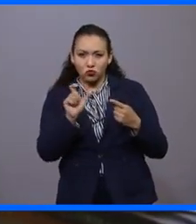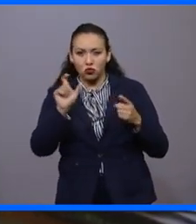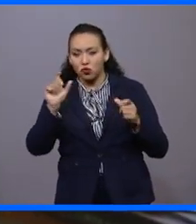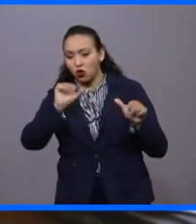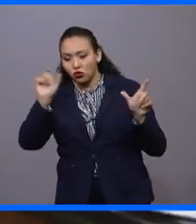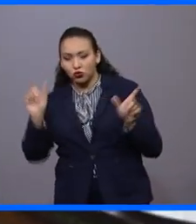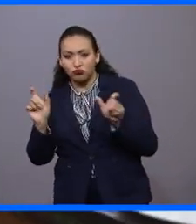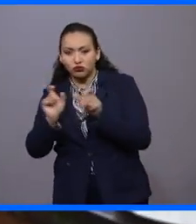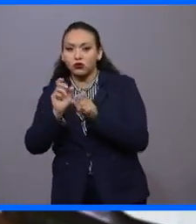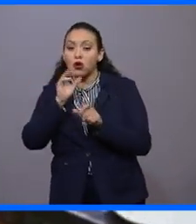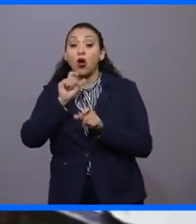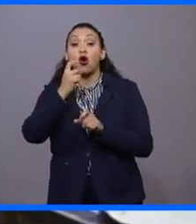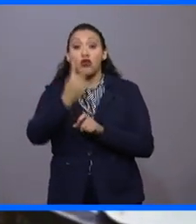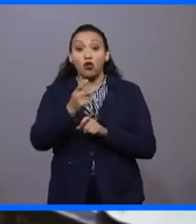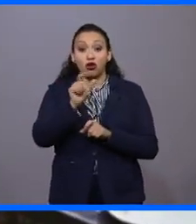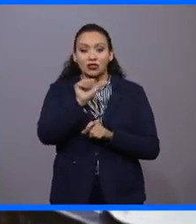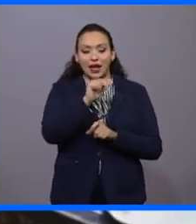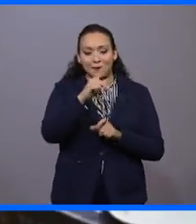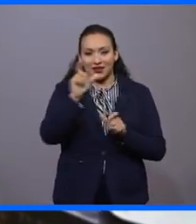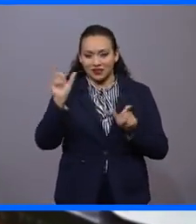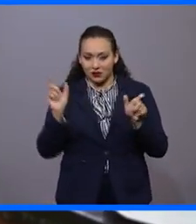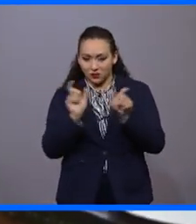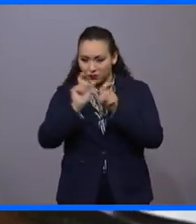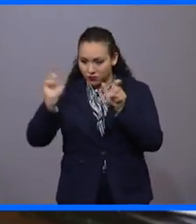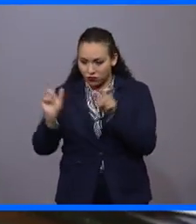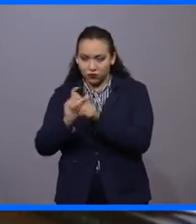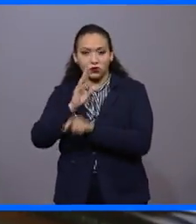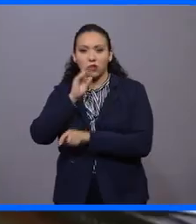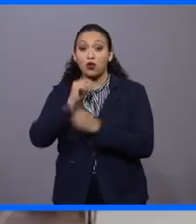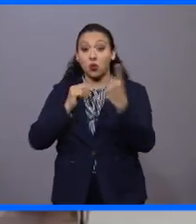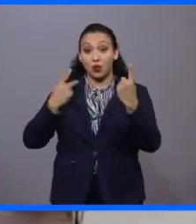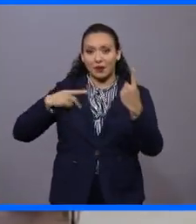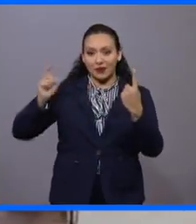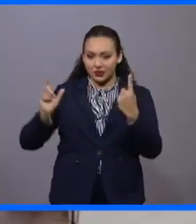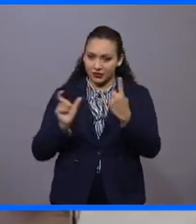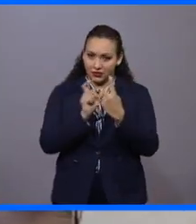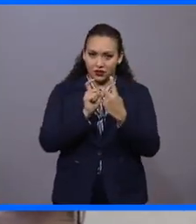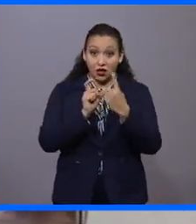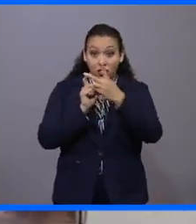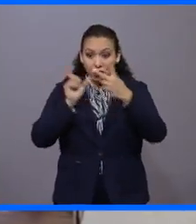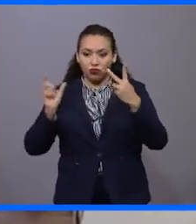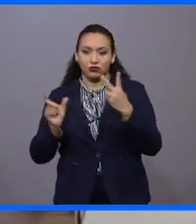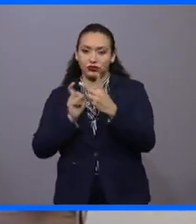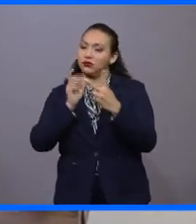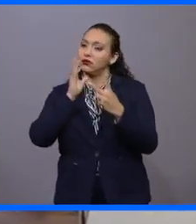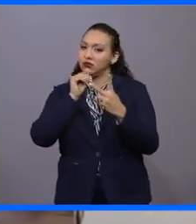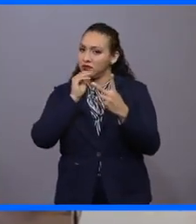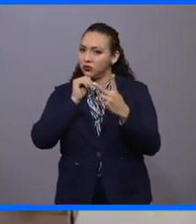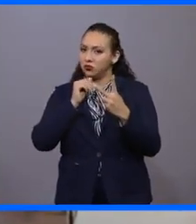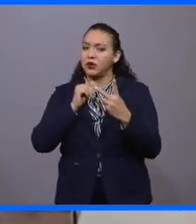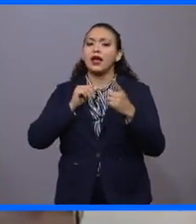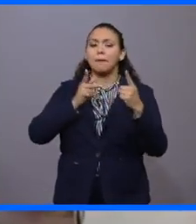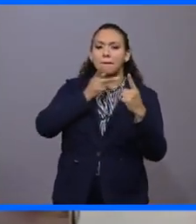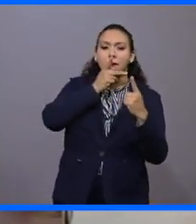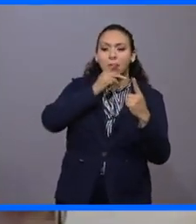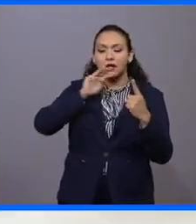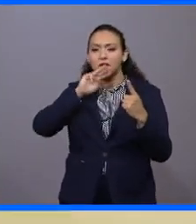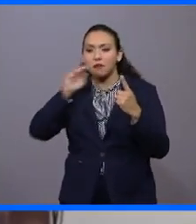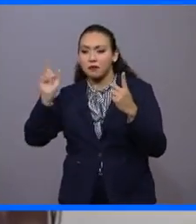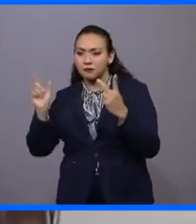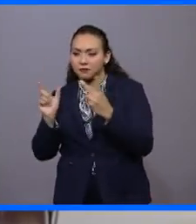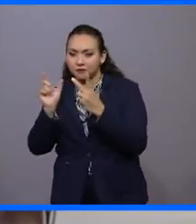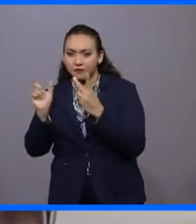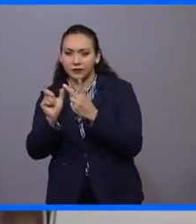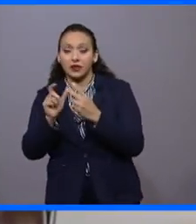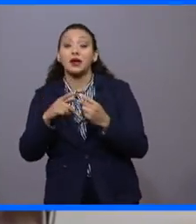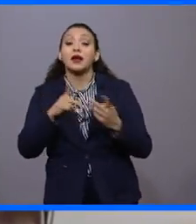inscriban más de 2 apellidos simples de una sola persona. Esto implicaba una restricción injustificada al derecho humano a elegir el